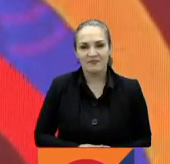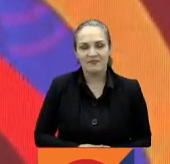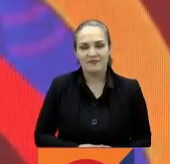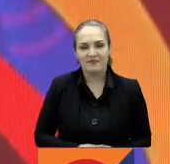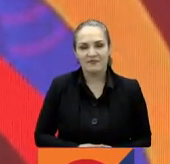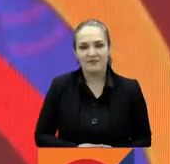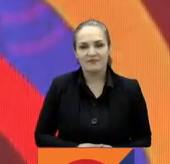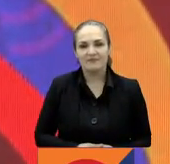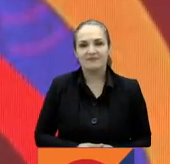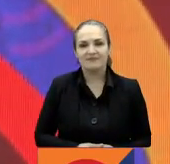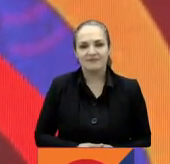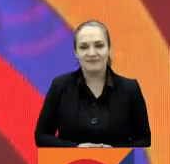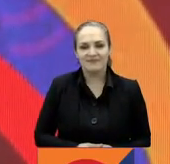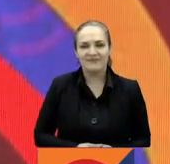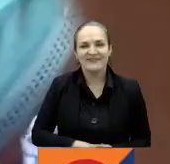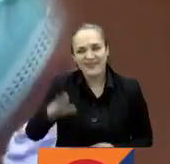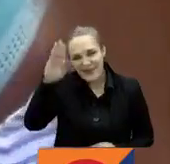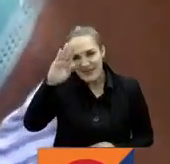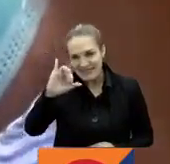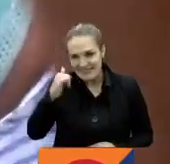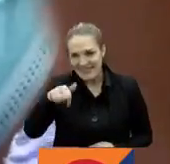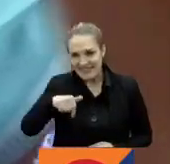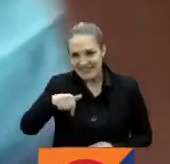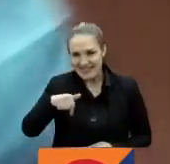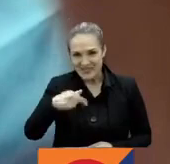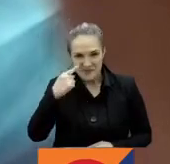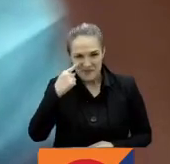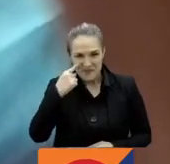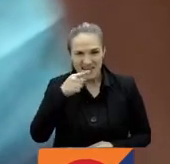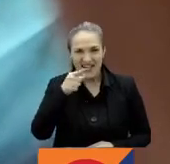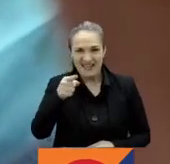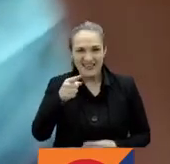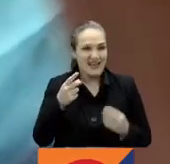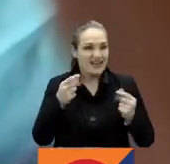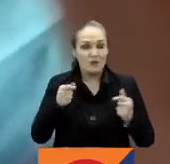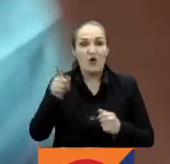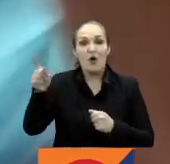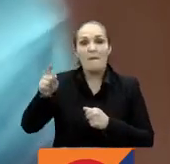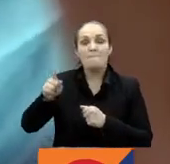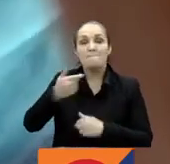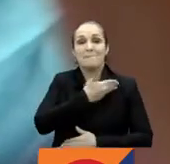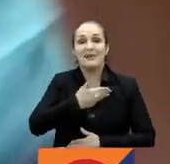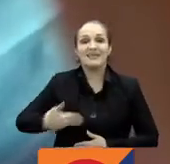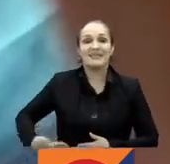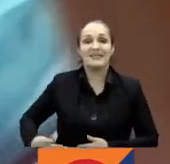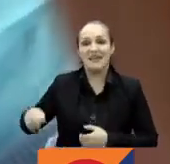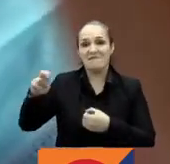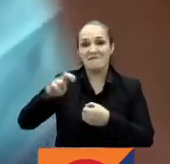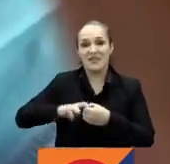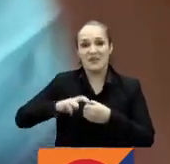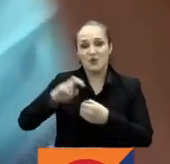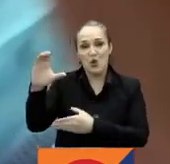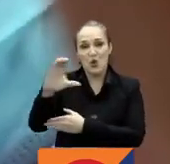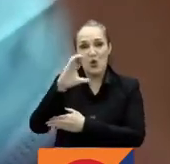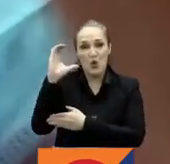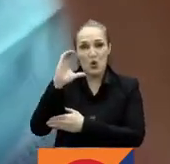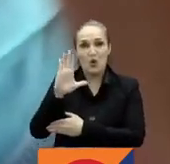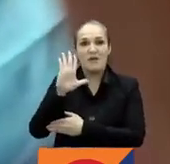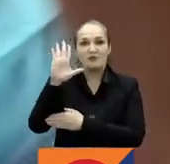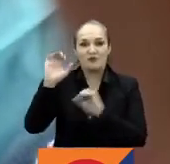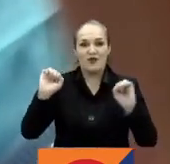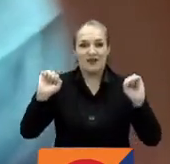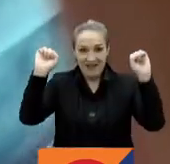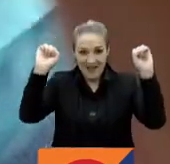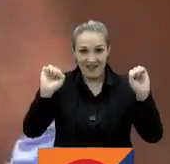Bueno, a ver, aquí estoy rápidamente. Sí. Aquí estoy con William Peña, presidente de la Federación Colombiana de Levantamiento de Pesas, mientras llego al sitio donde